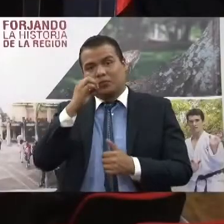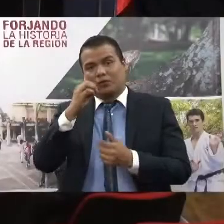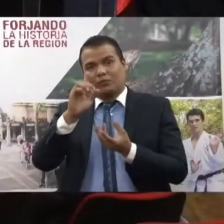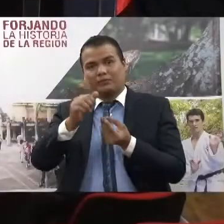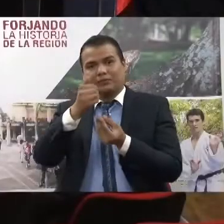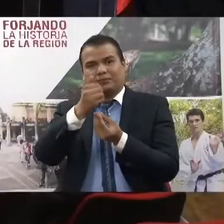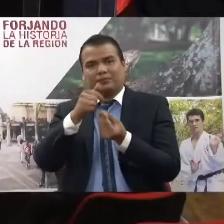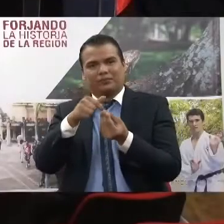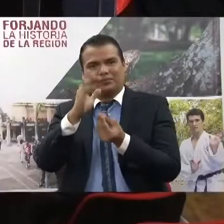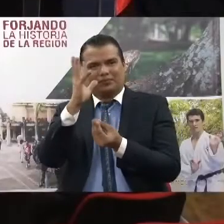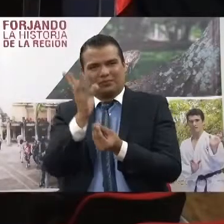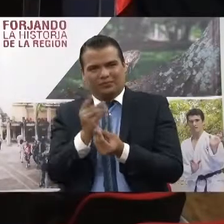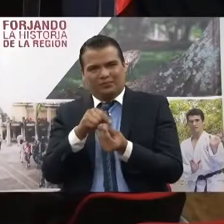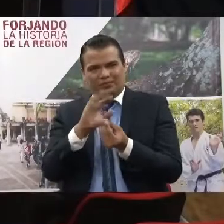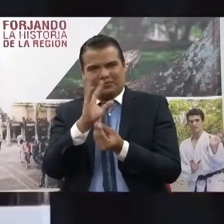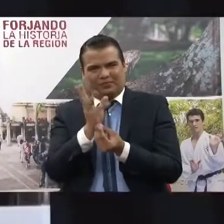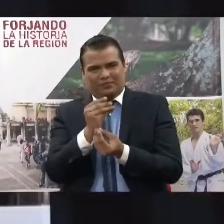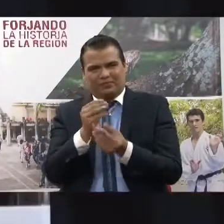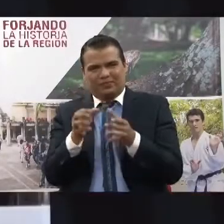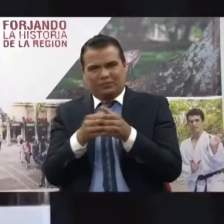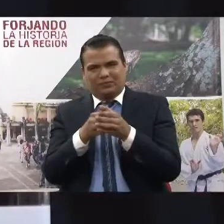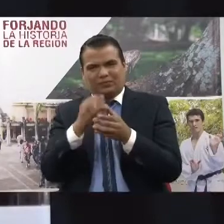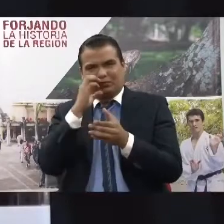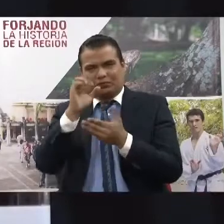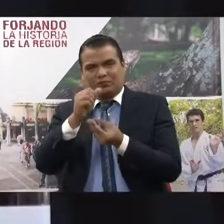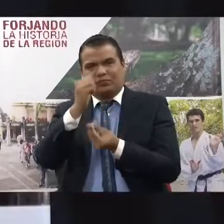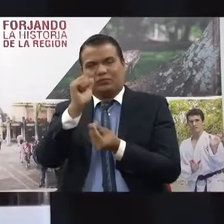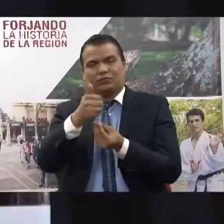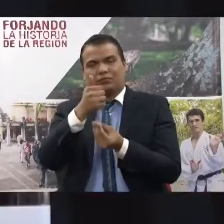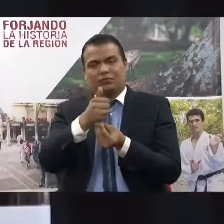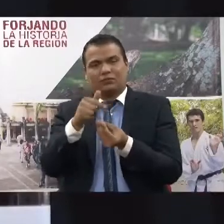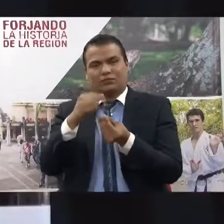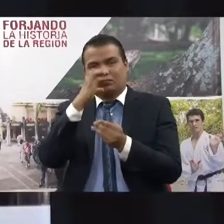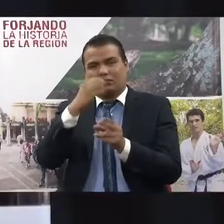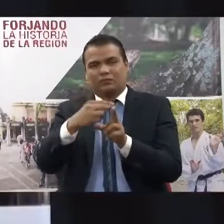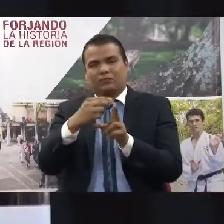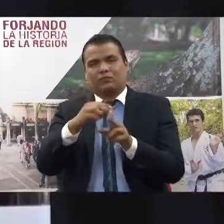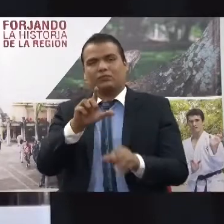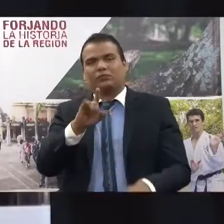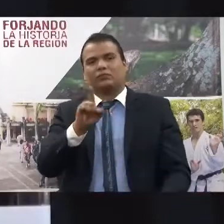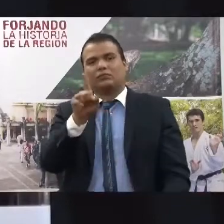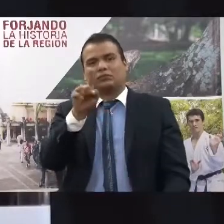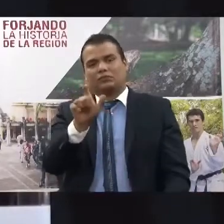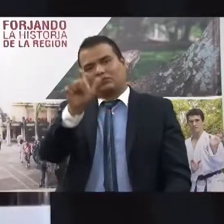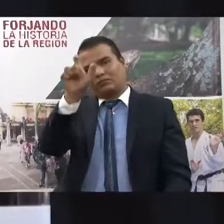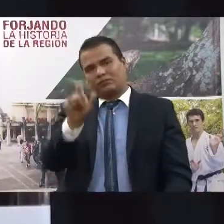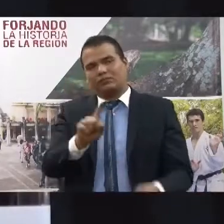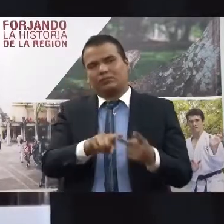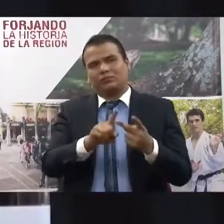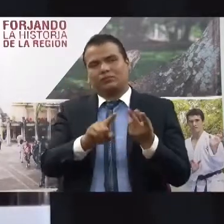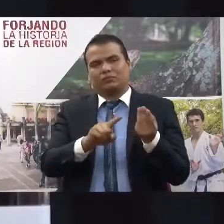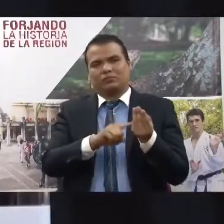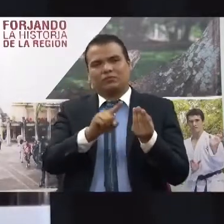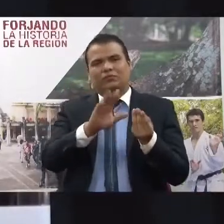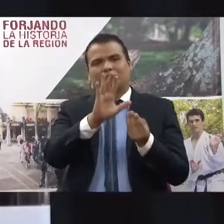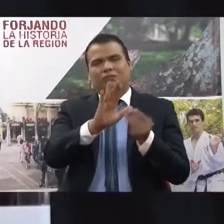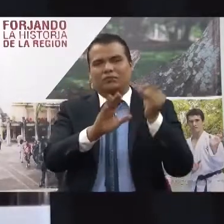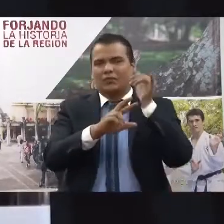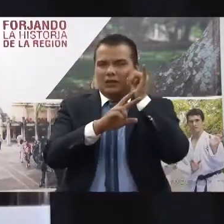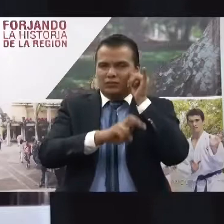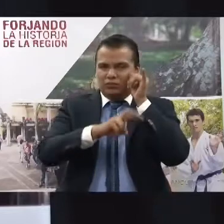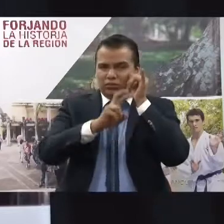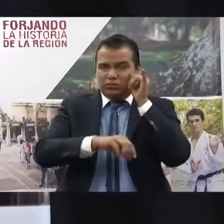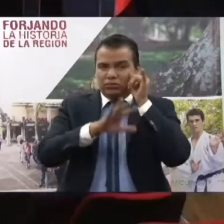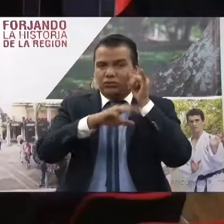la Facultad de Artes Integradas, profesor Luis Javier Echeverry Vélez. El señor decano de la Facultad de Ciencias